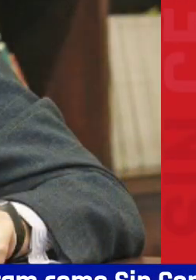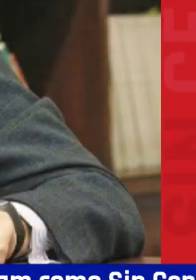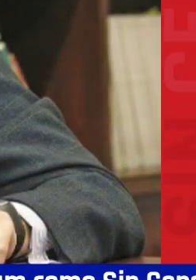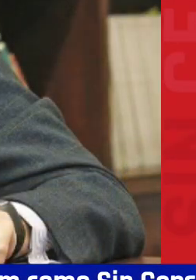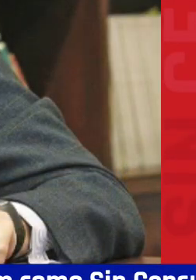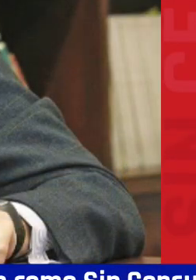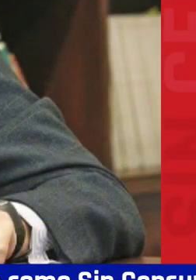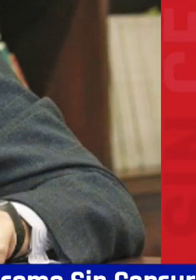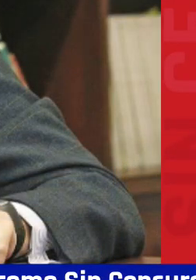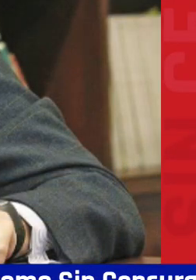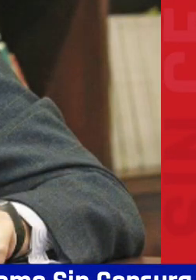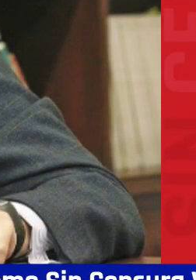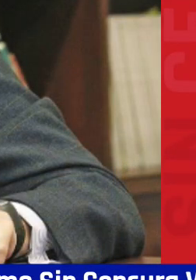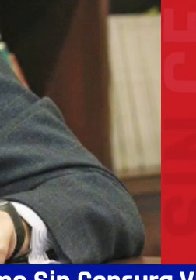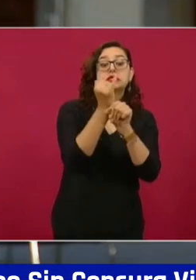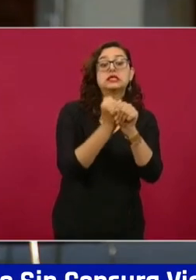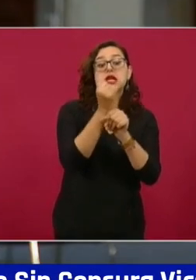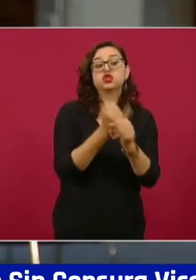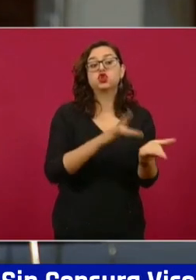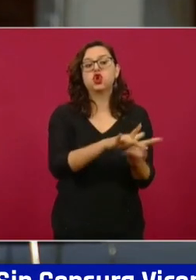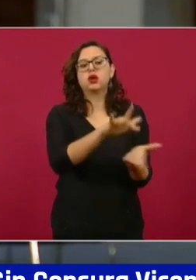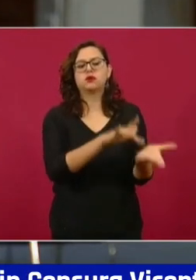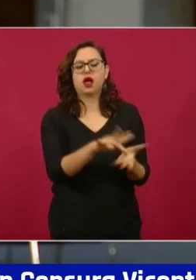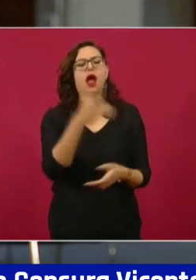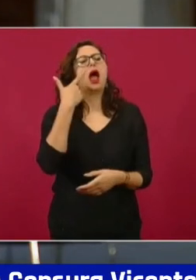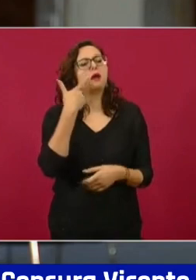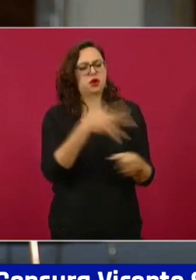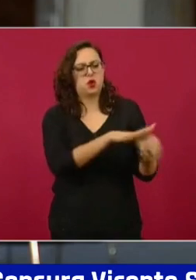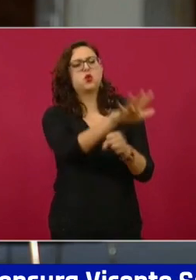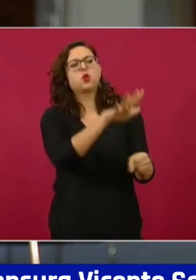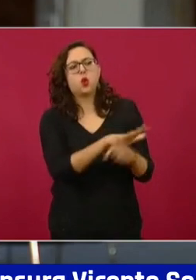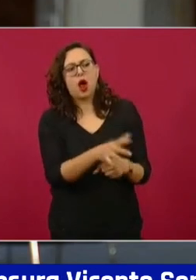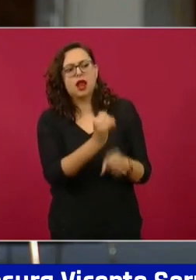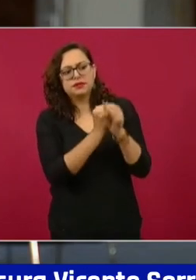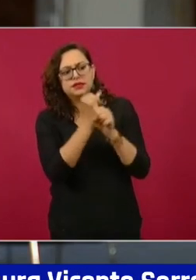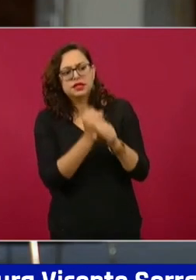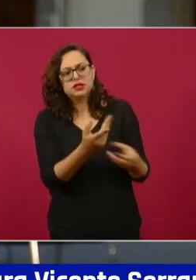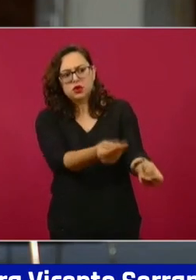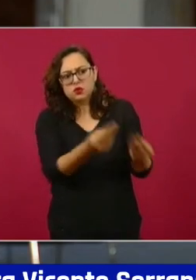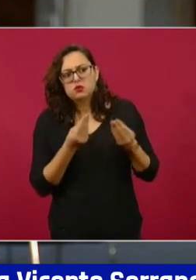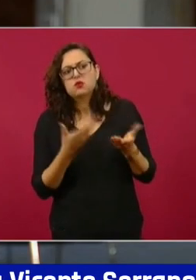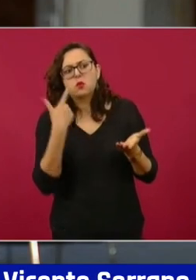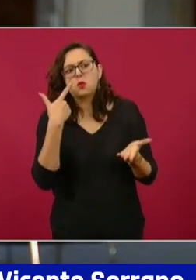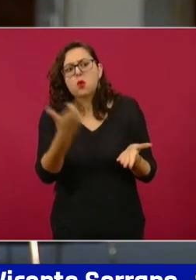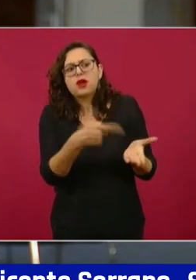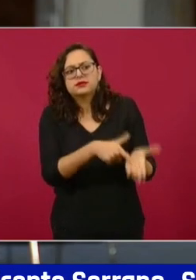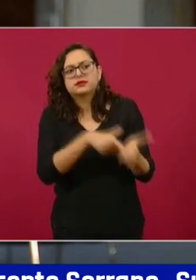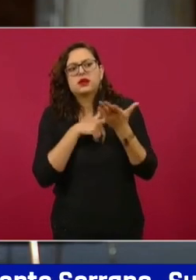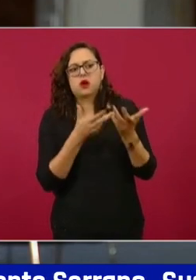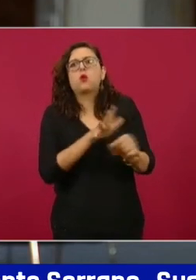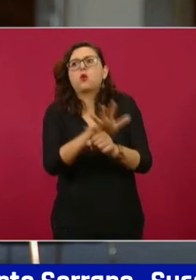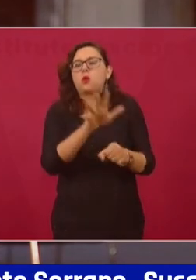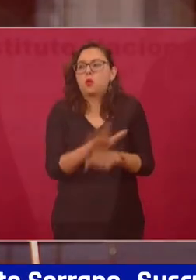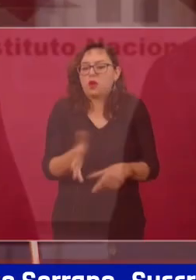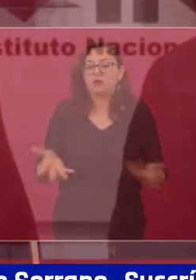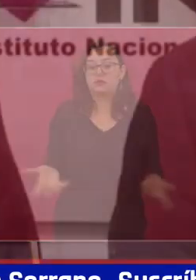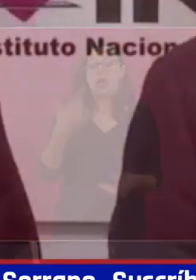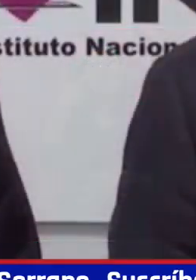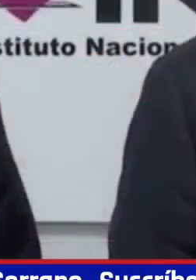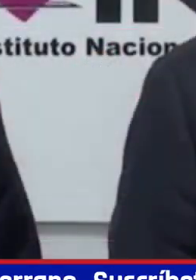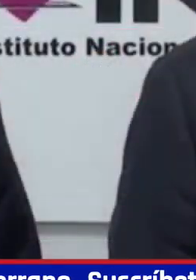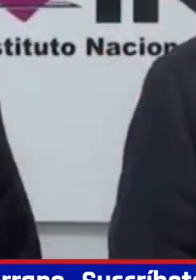Flores, el presidente López Obrador muy seriamente cuestiona cuánto fue el aguinaldo del consejero presidente del INE y cuánto fue el del presidente